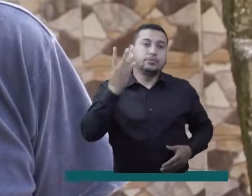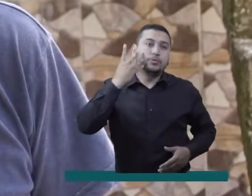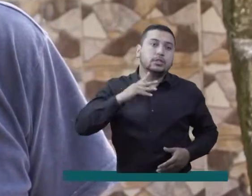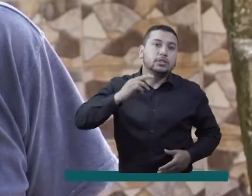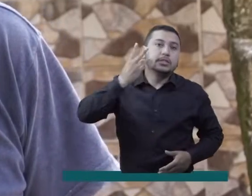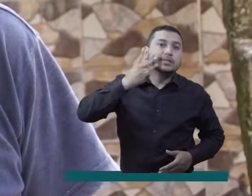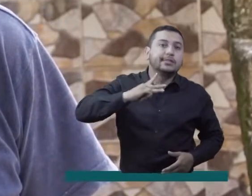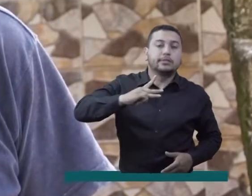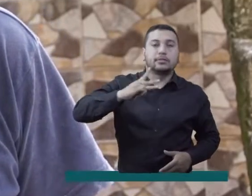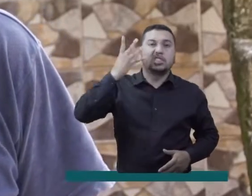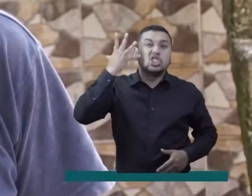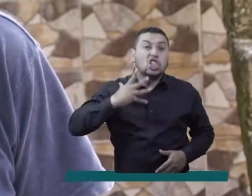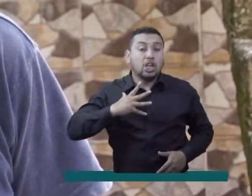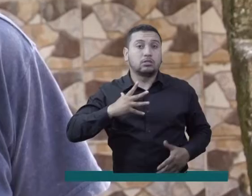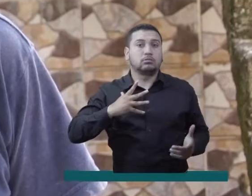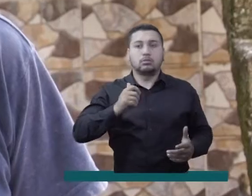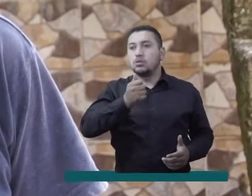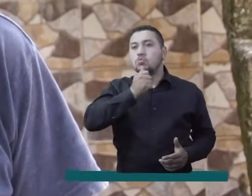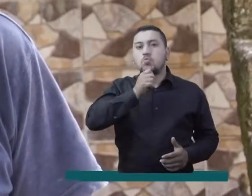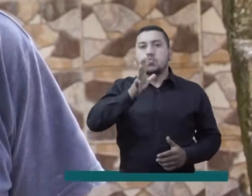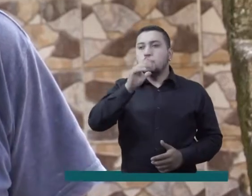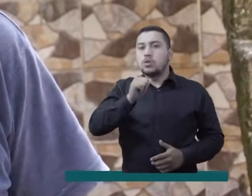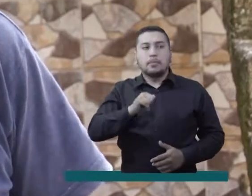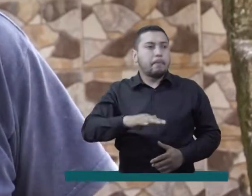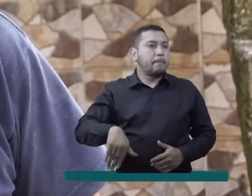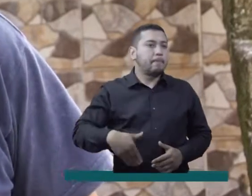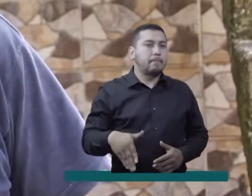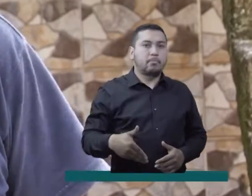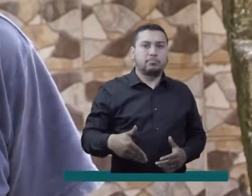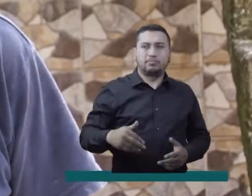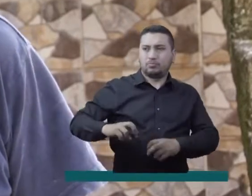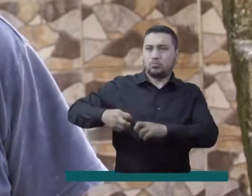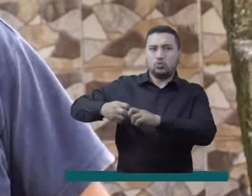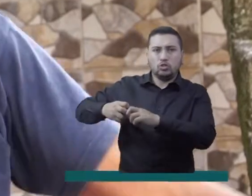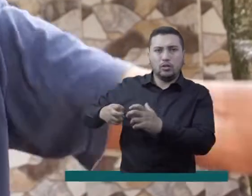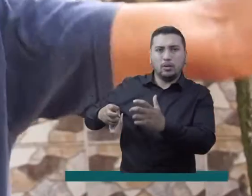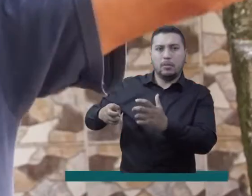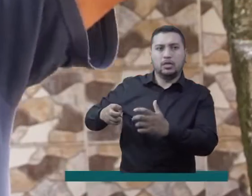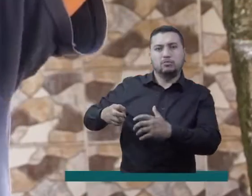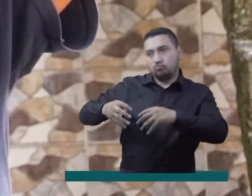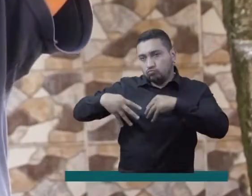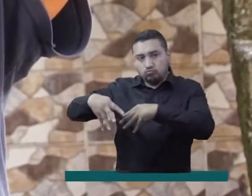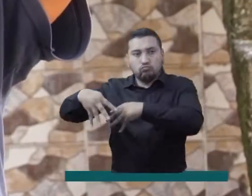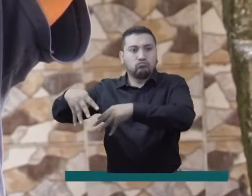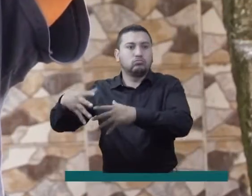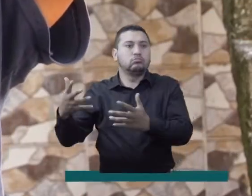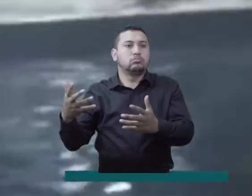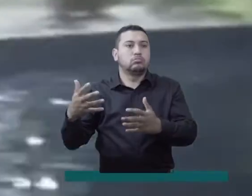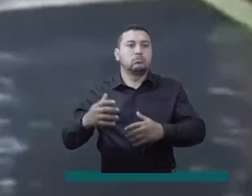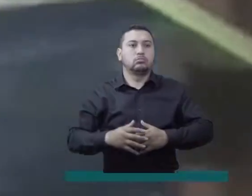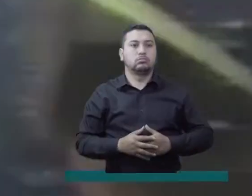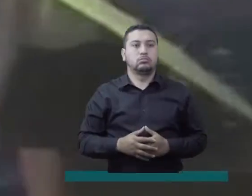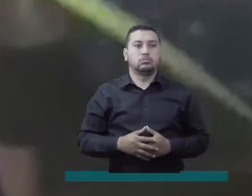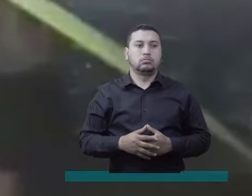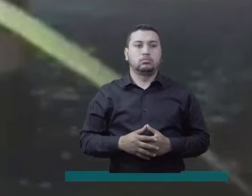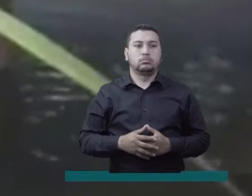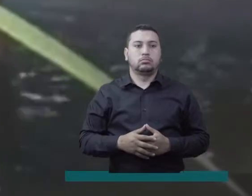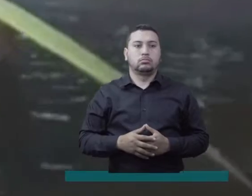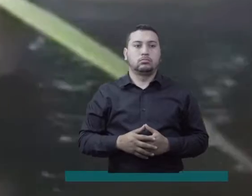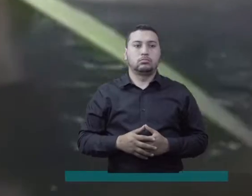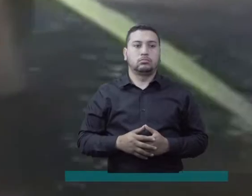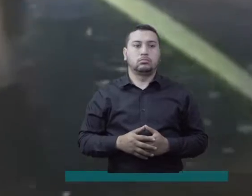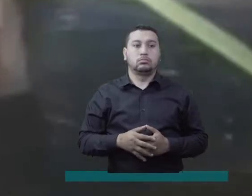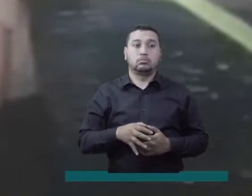durado 3, 4, hasta 5 días sin agua y todo el mundo con el problema, hemos estado cerrando avenidas. Los habitantes